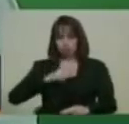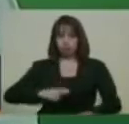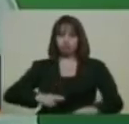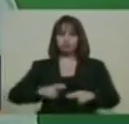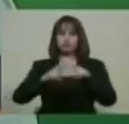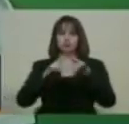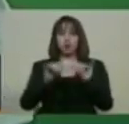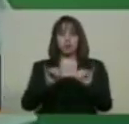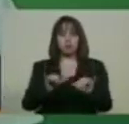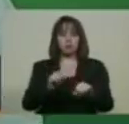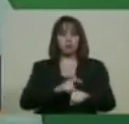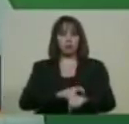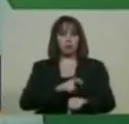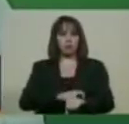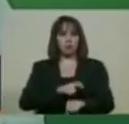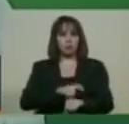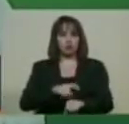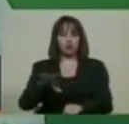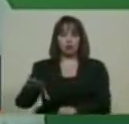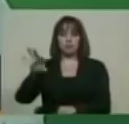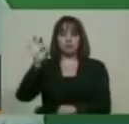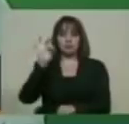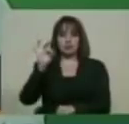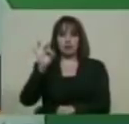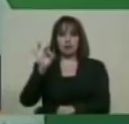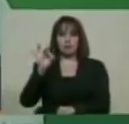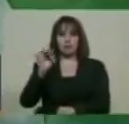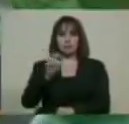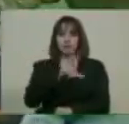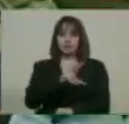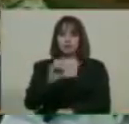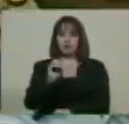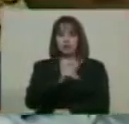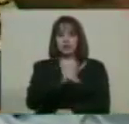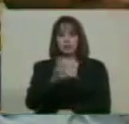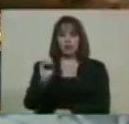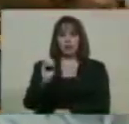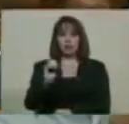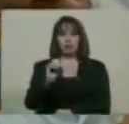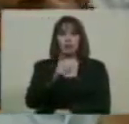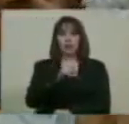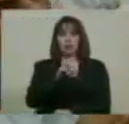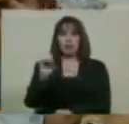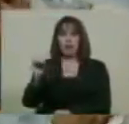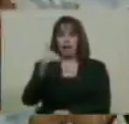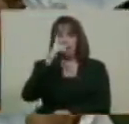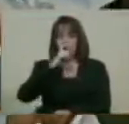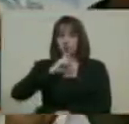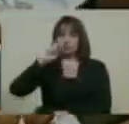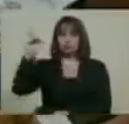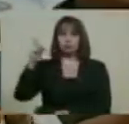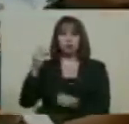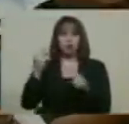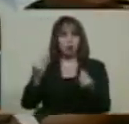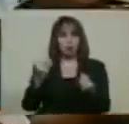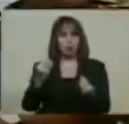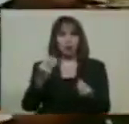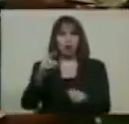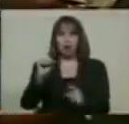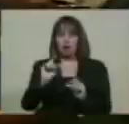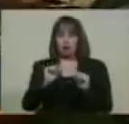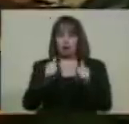este momento tan especial cuando se cumplen 30, 20 y 10 años. A partir de este año quiero estar